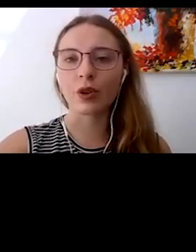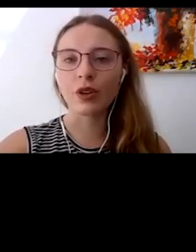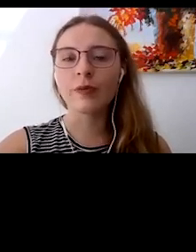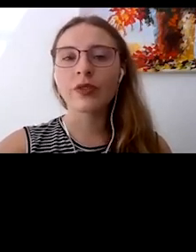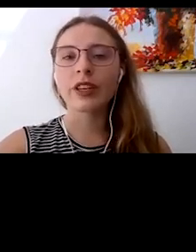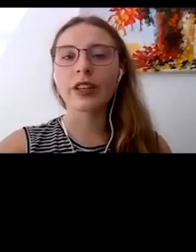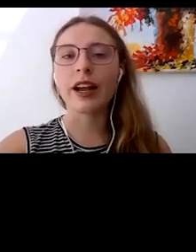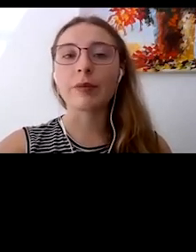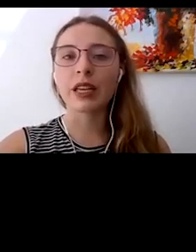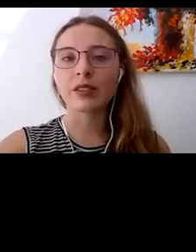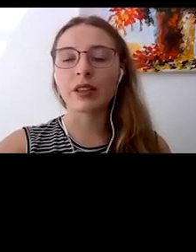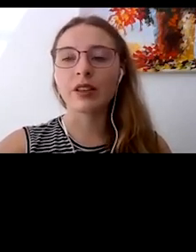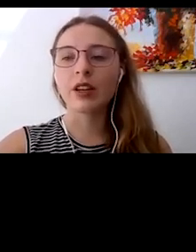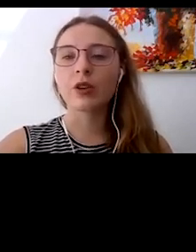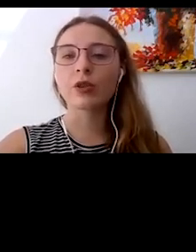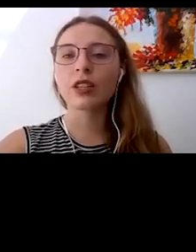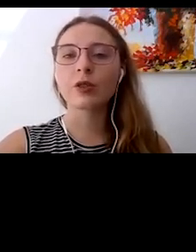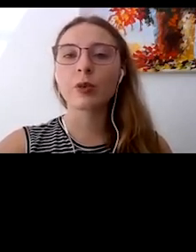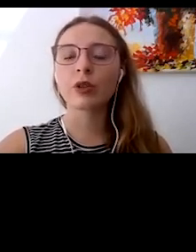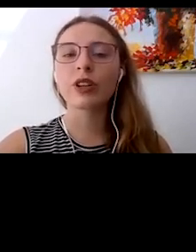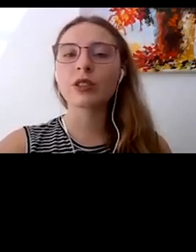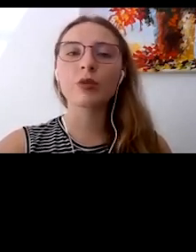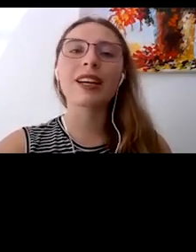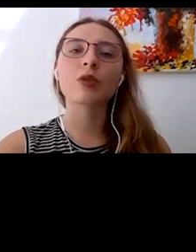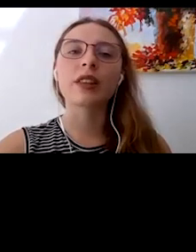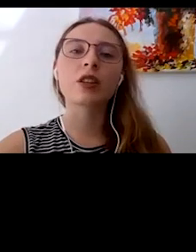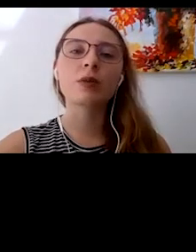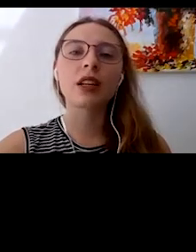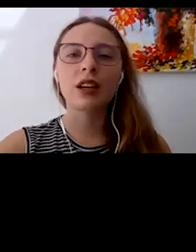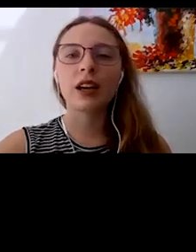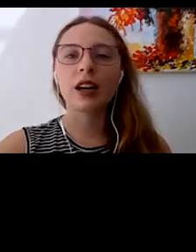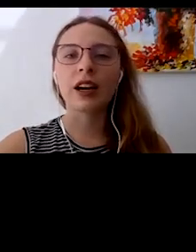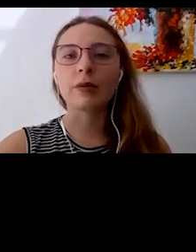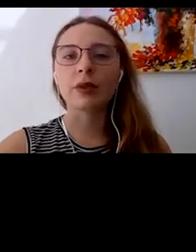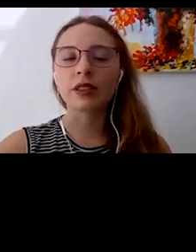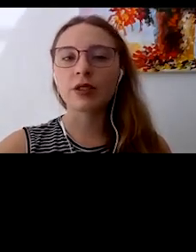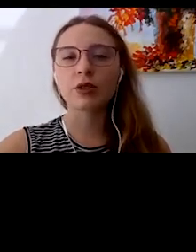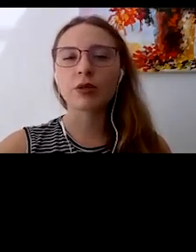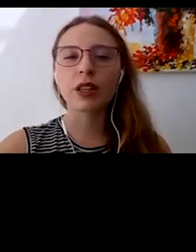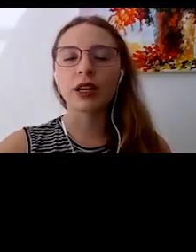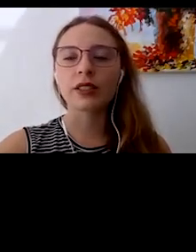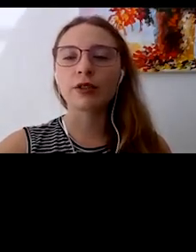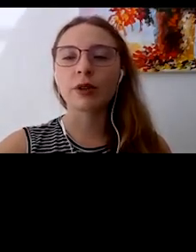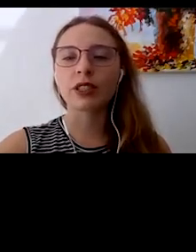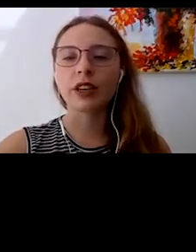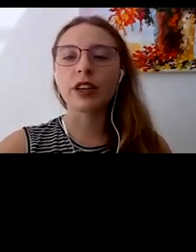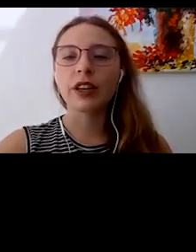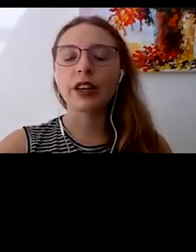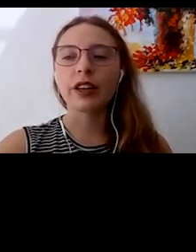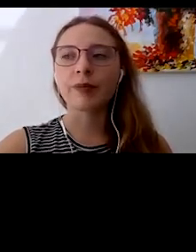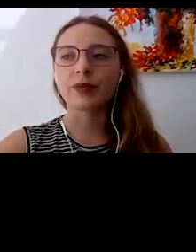o no agremiarse. No existe una obligatoriedad como tal a agremiarse. De hecho, esa es una de las reformas